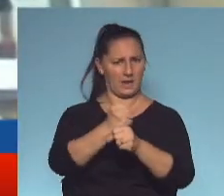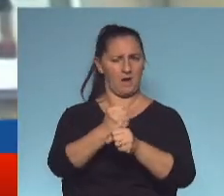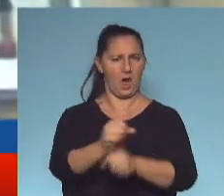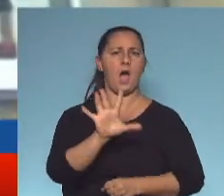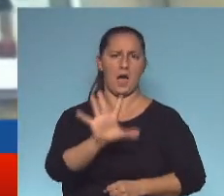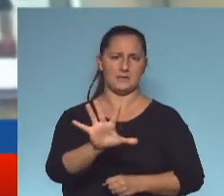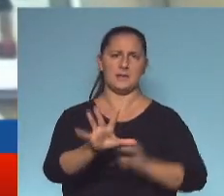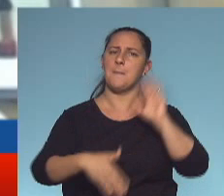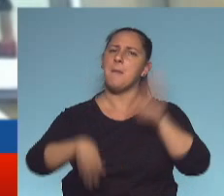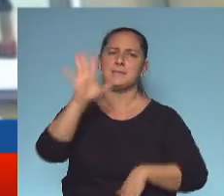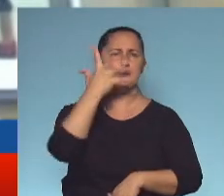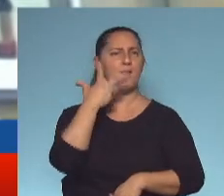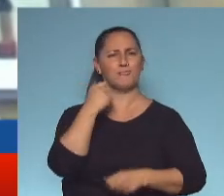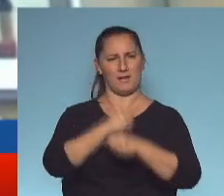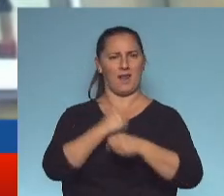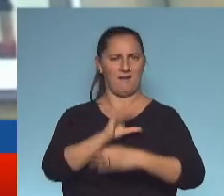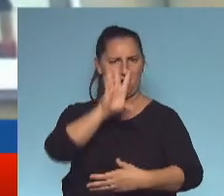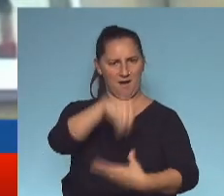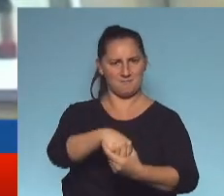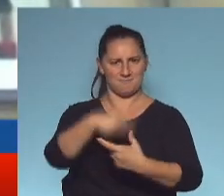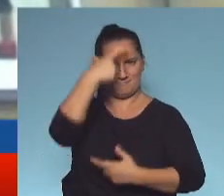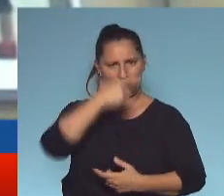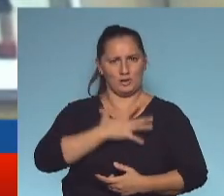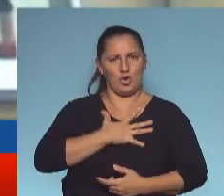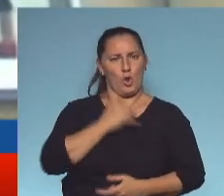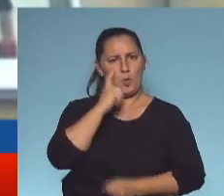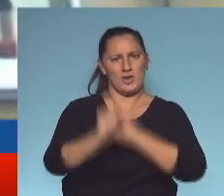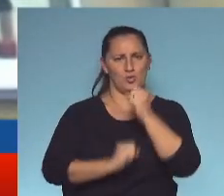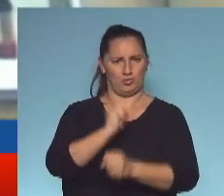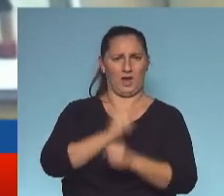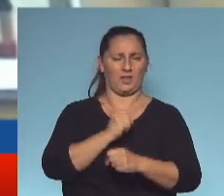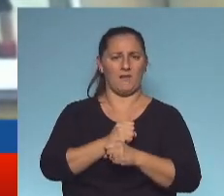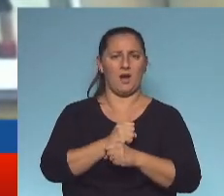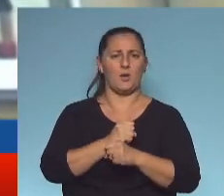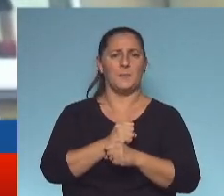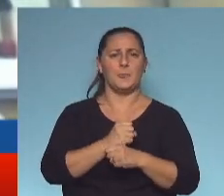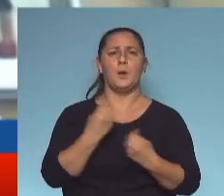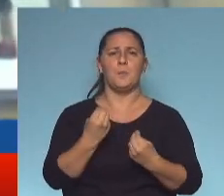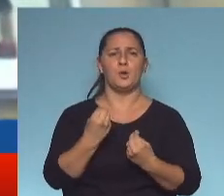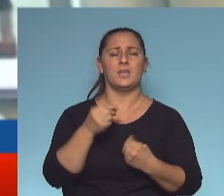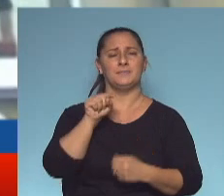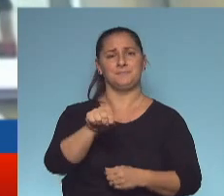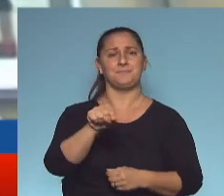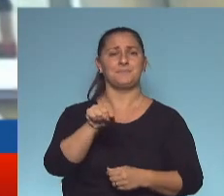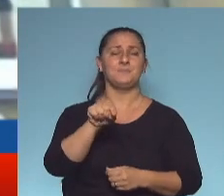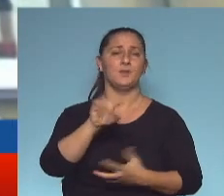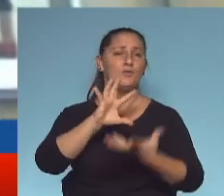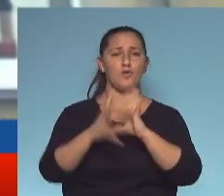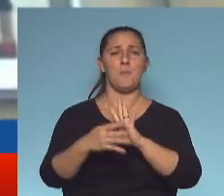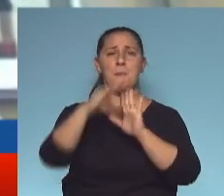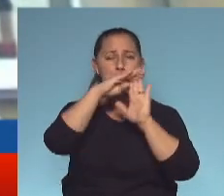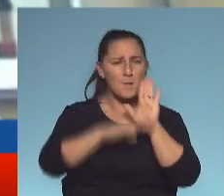que más me gusta involucrarme como persona, como industrial argentino, porque es la forma de que los